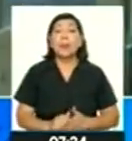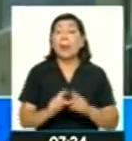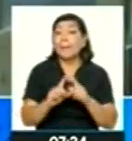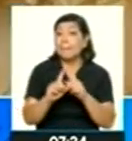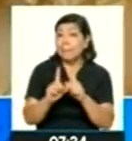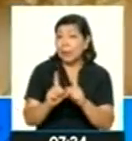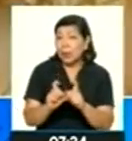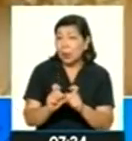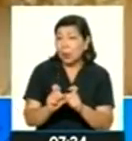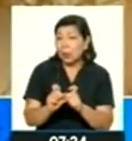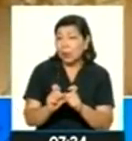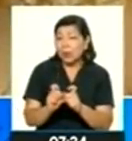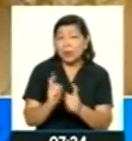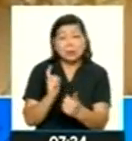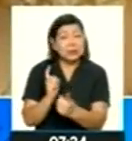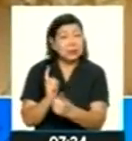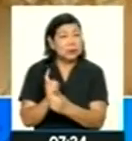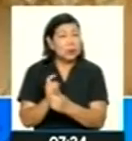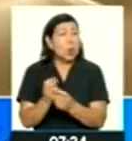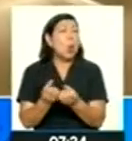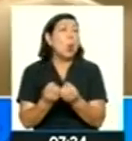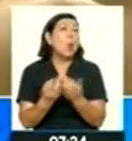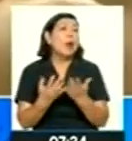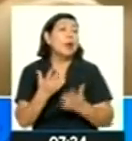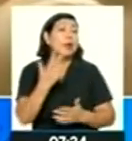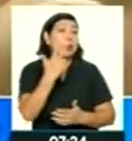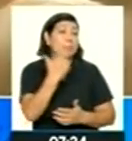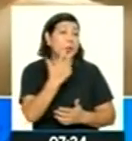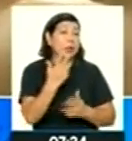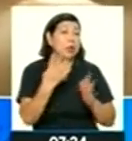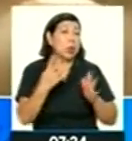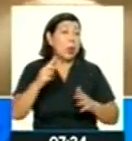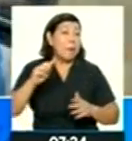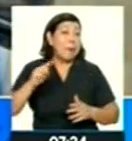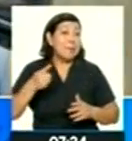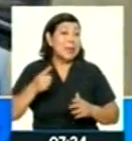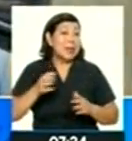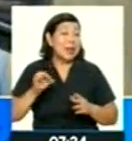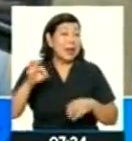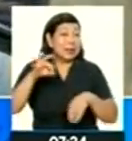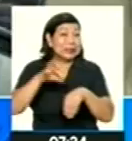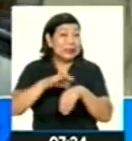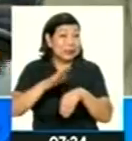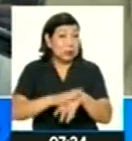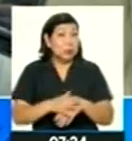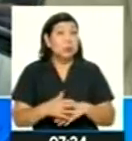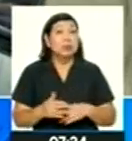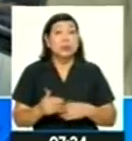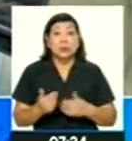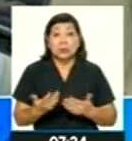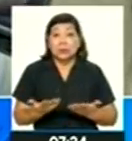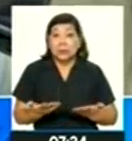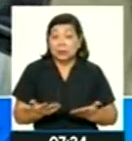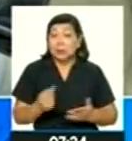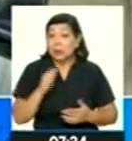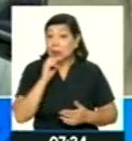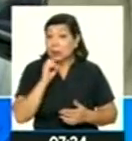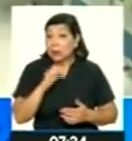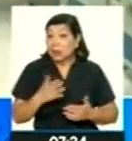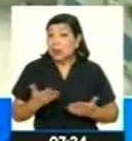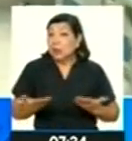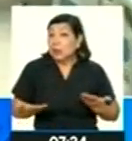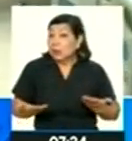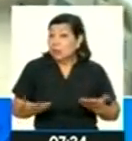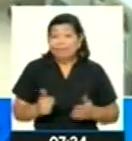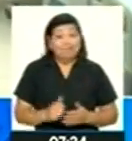dentro de del contexto y de la cifra de más de 39.000 casos de dengue, es una buena noticia el hecho que usted señala respecto a